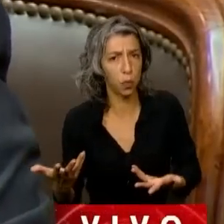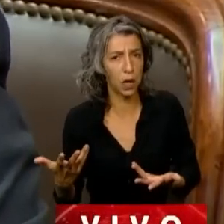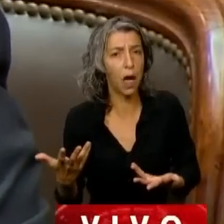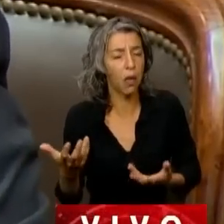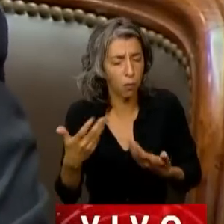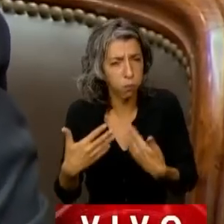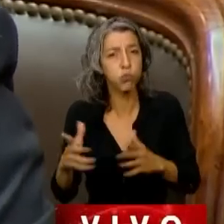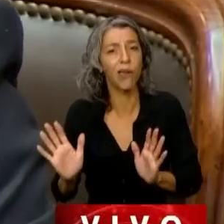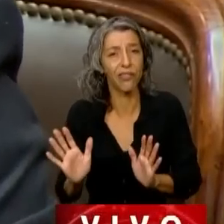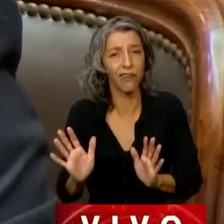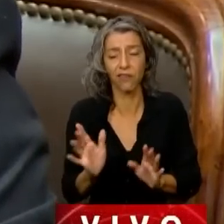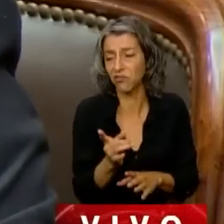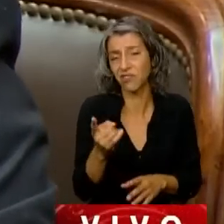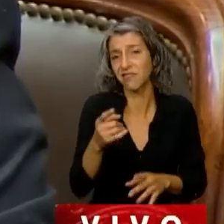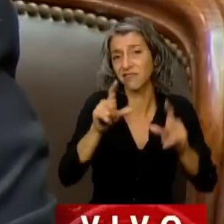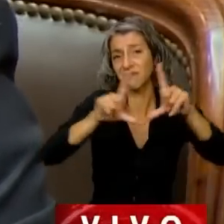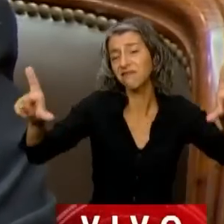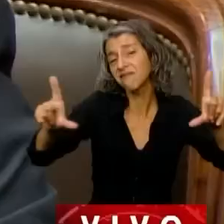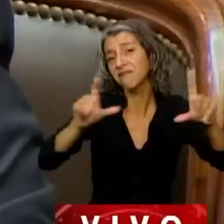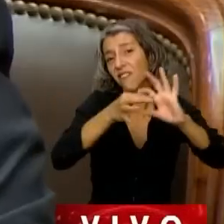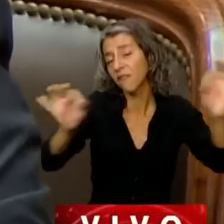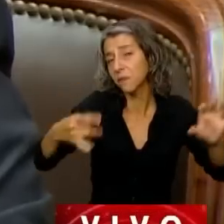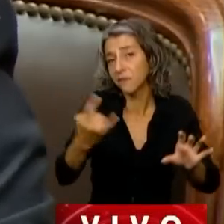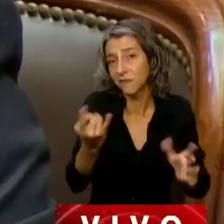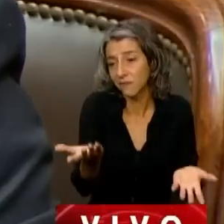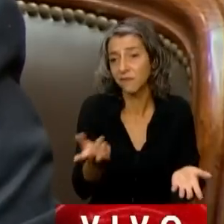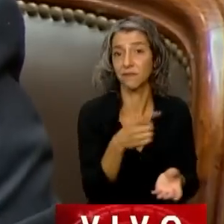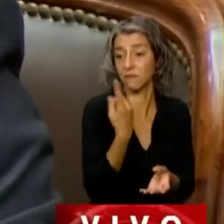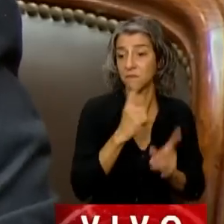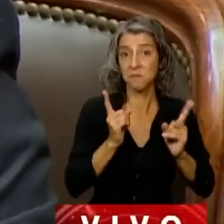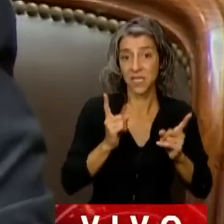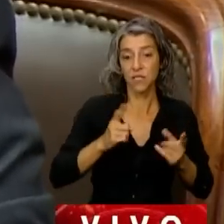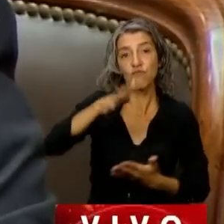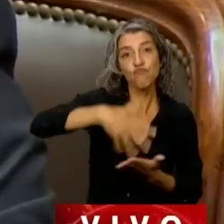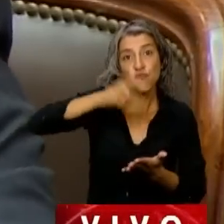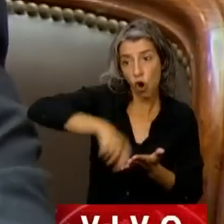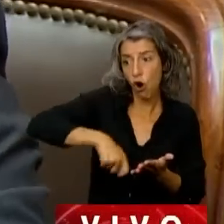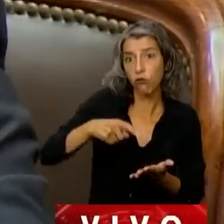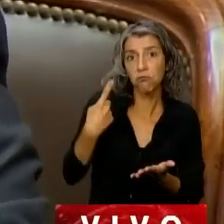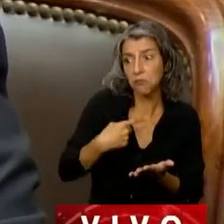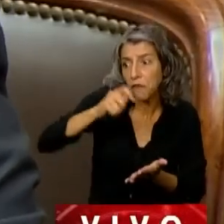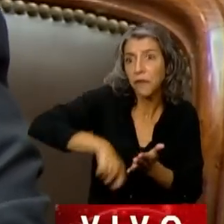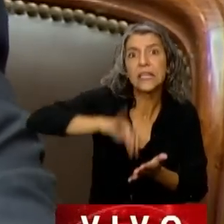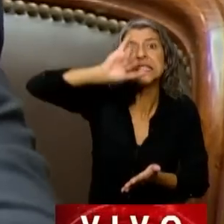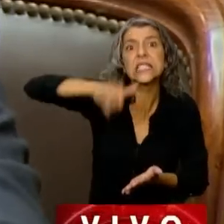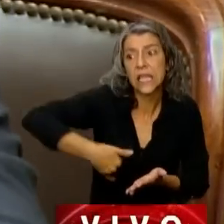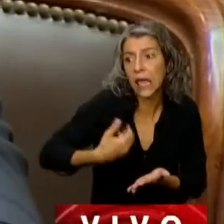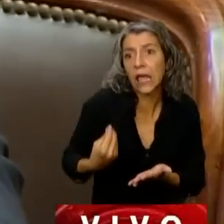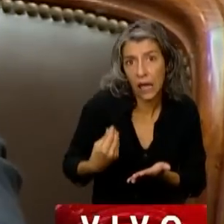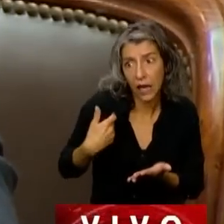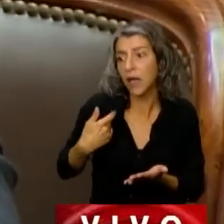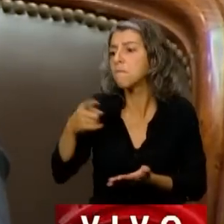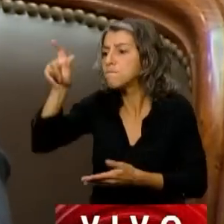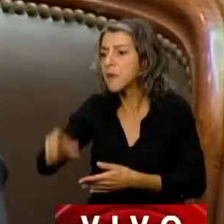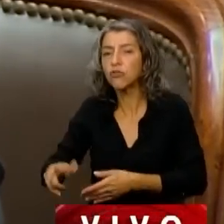que firmó nuestro bloque, hay derecho para todos los argentinos a una jubilación proporcional a los aportes